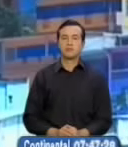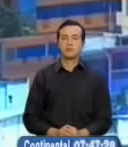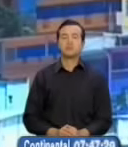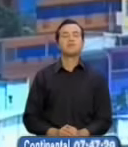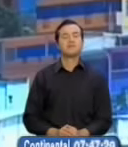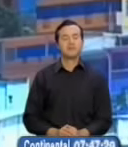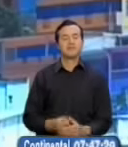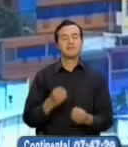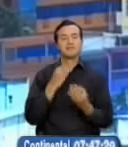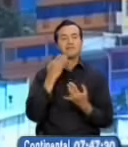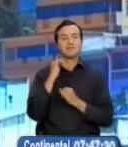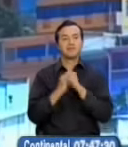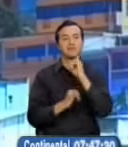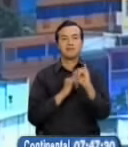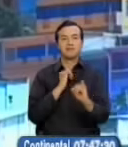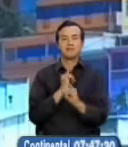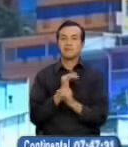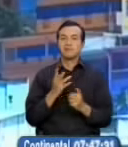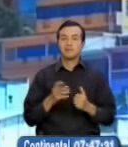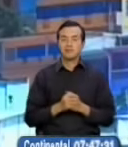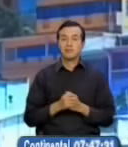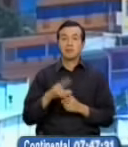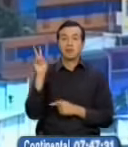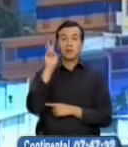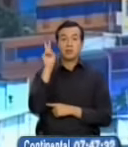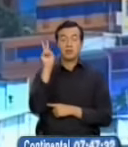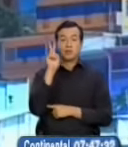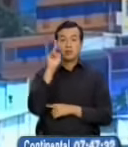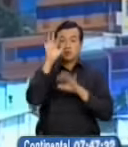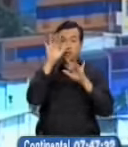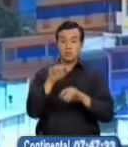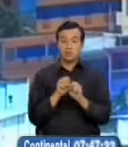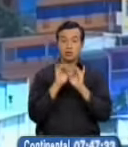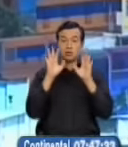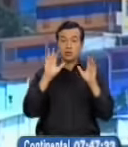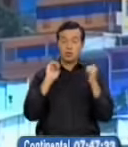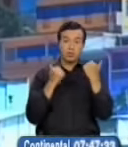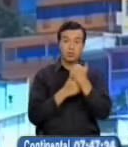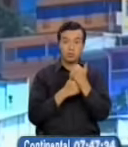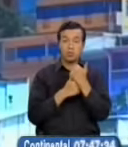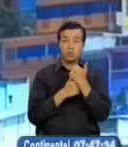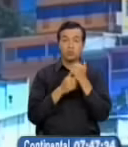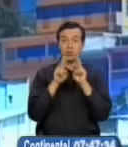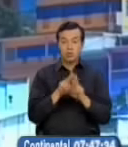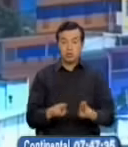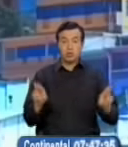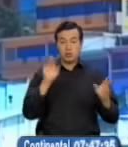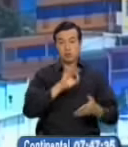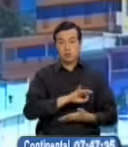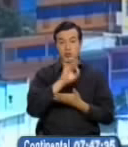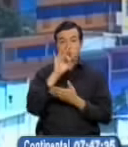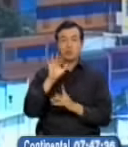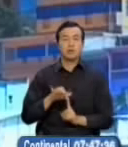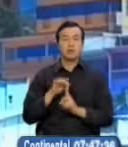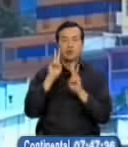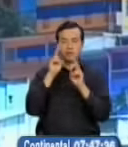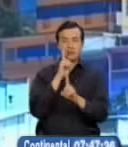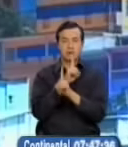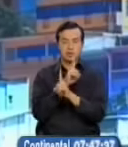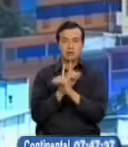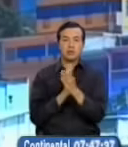Inmediata información fuera de nuestras fronteras. Hasta este viernes, el secretario general adjunto de las Naciones Unidas y enviado especial sobre discapacidad